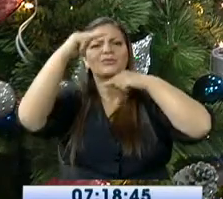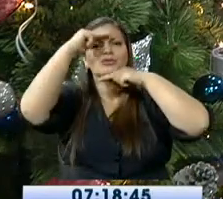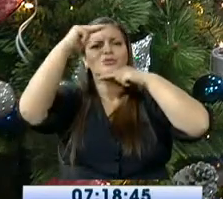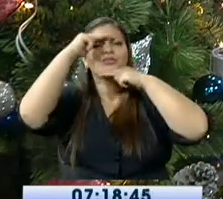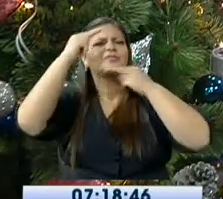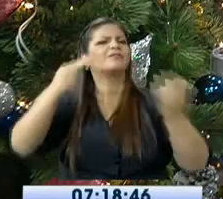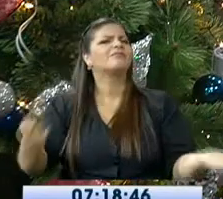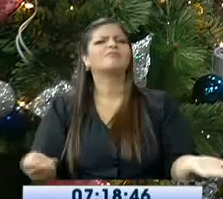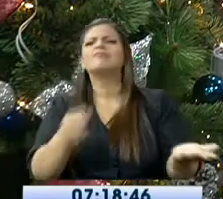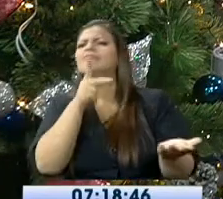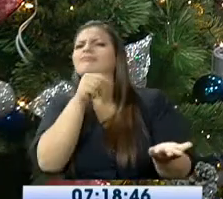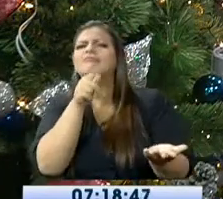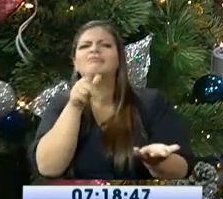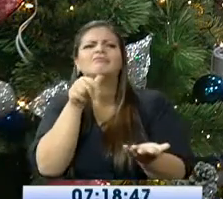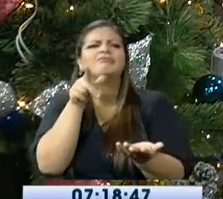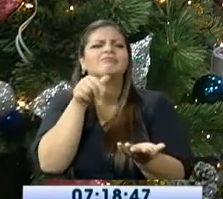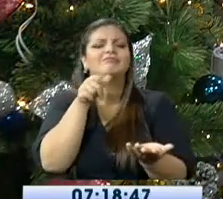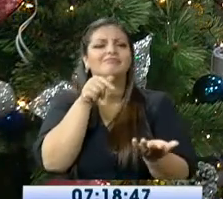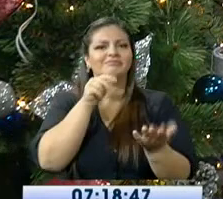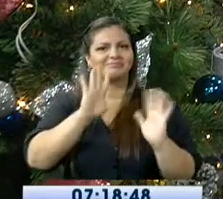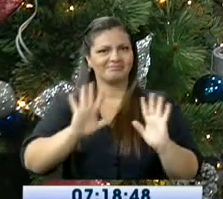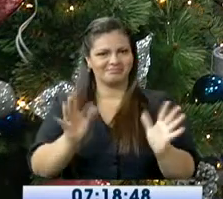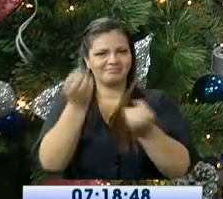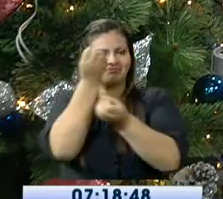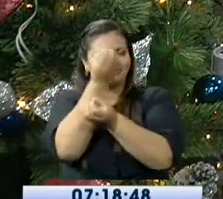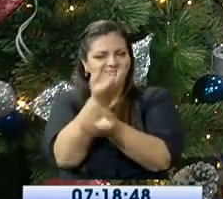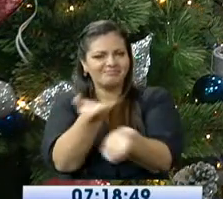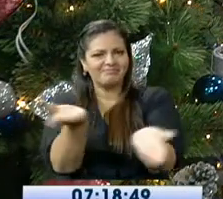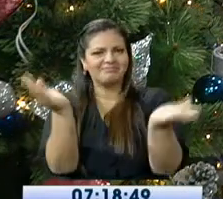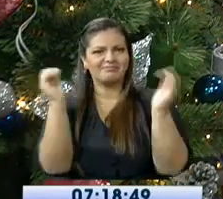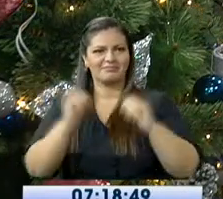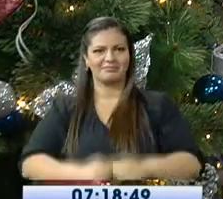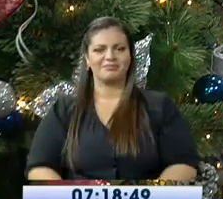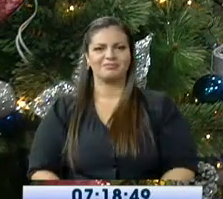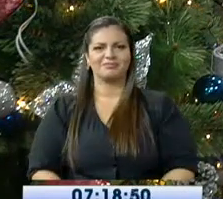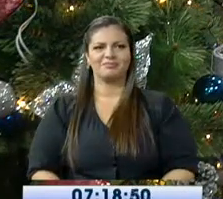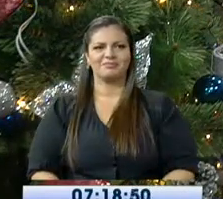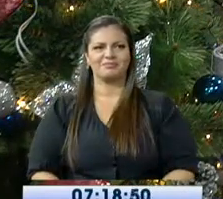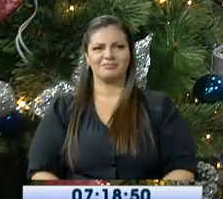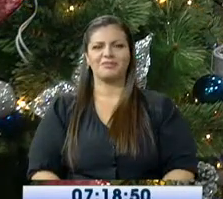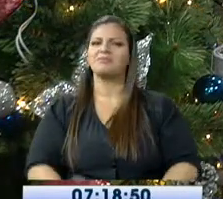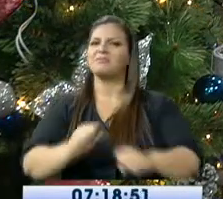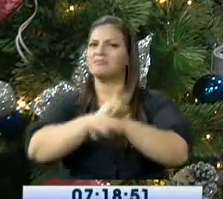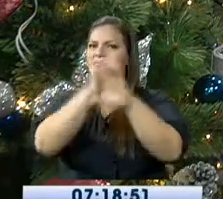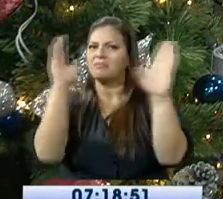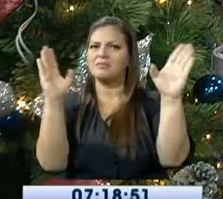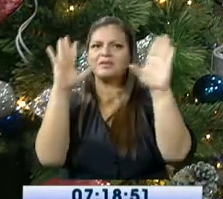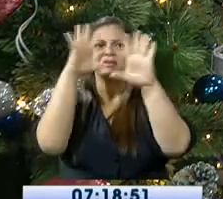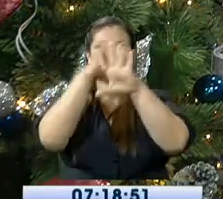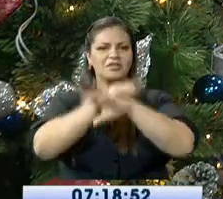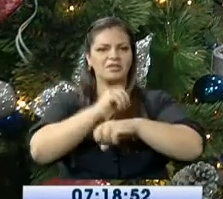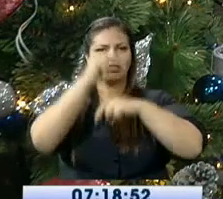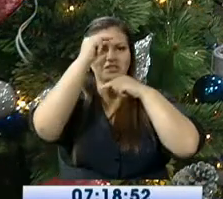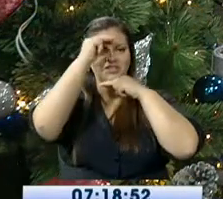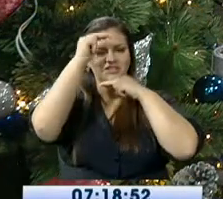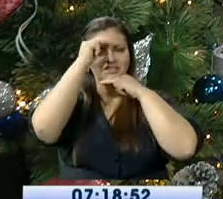que la noticia llegue cada día a sus hogares en nuestras diferentes emisiones. Veamos.